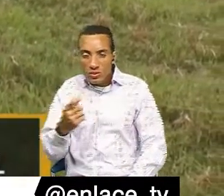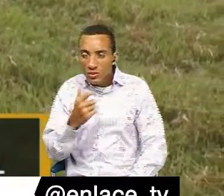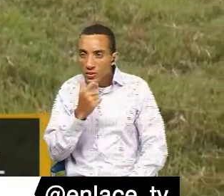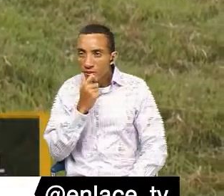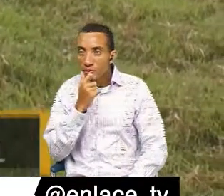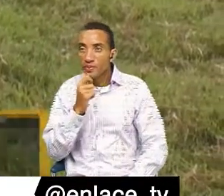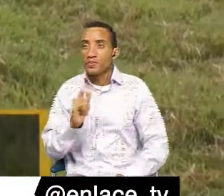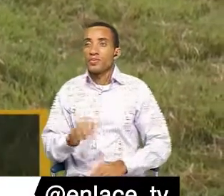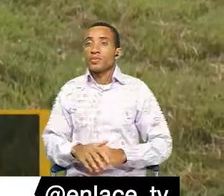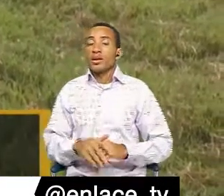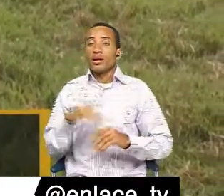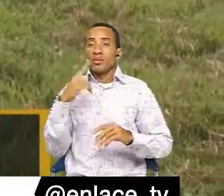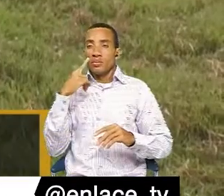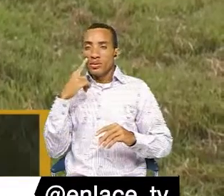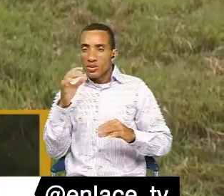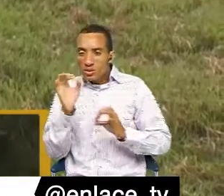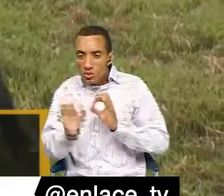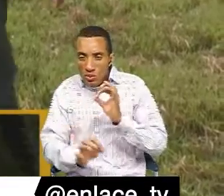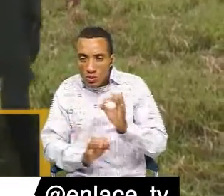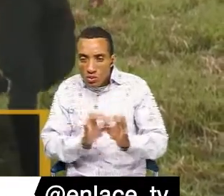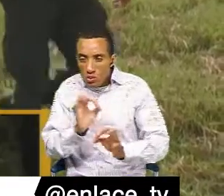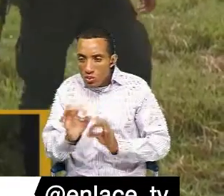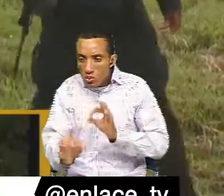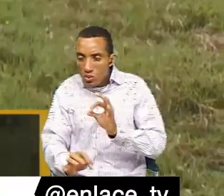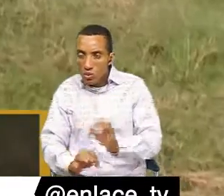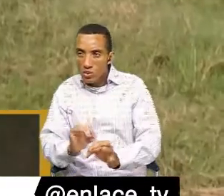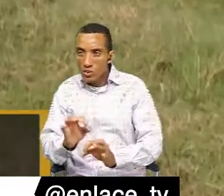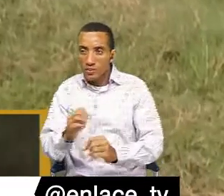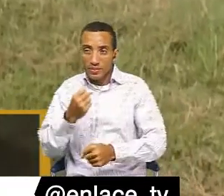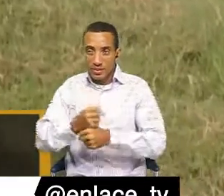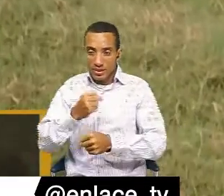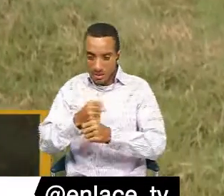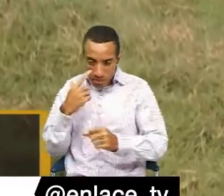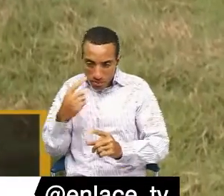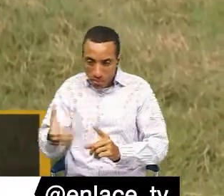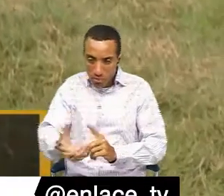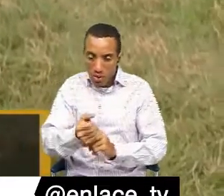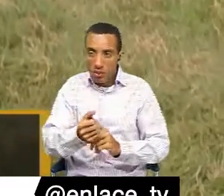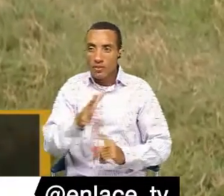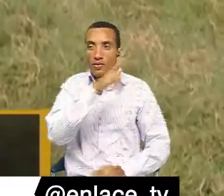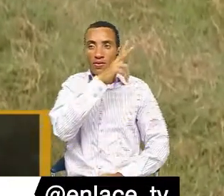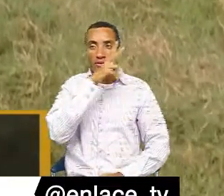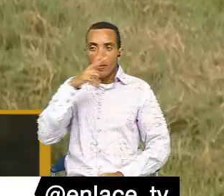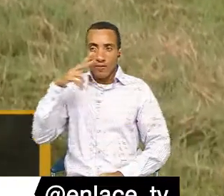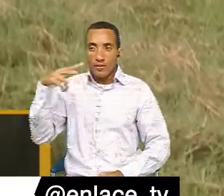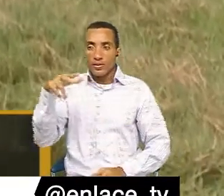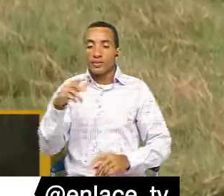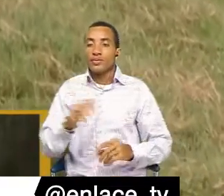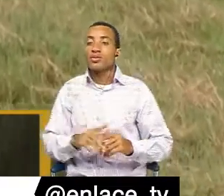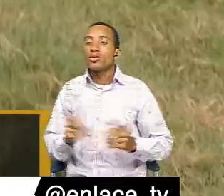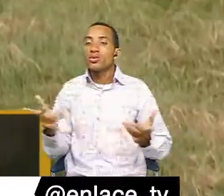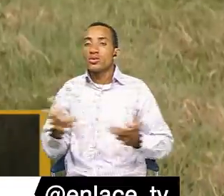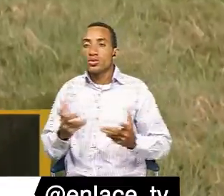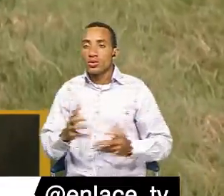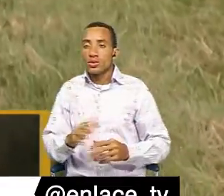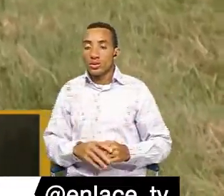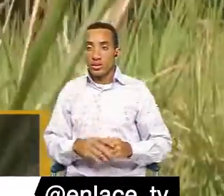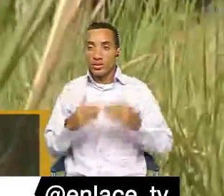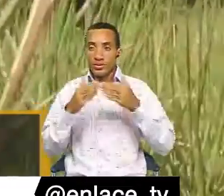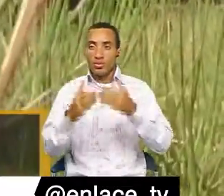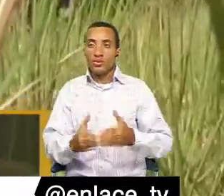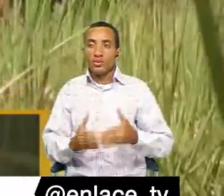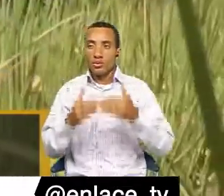ayudó en el cuidado de los felinos hallados por los trabajadores de una finca ubicada en zona rural de Puerto Parra, Santander. Momentos en que la